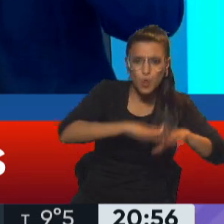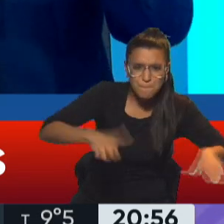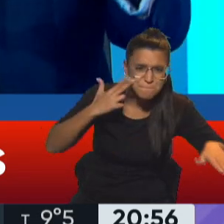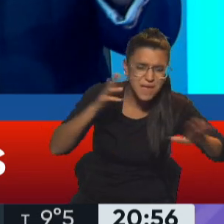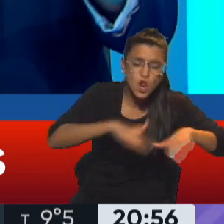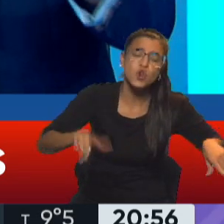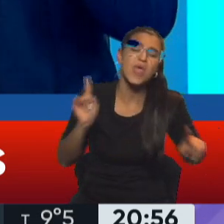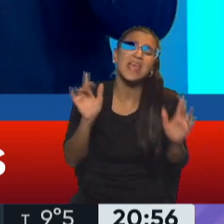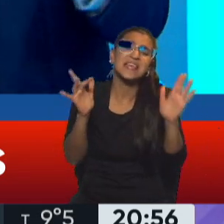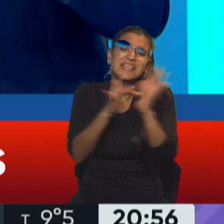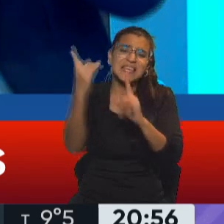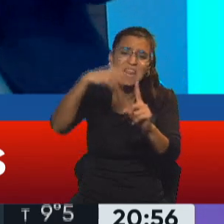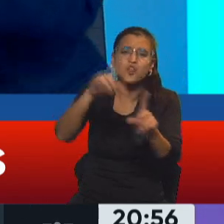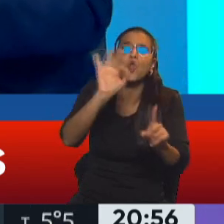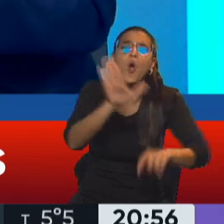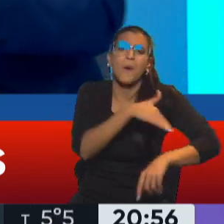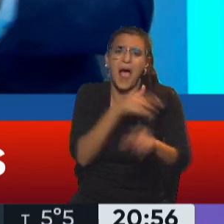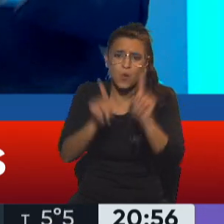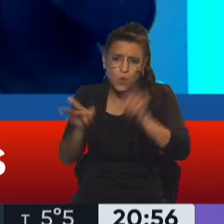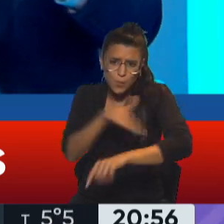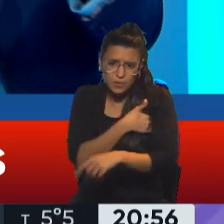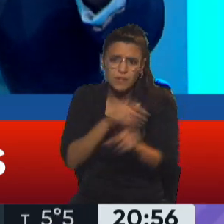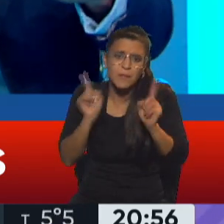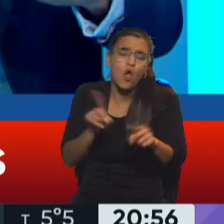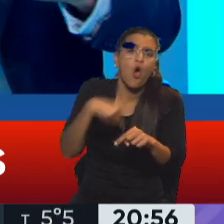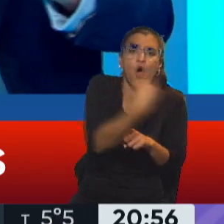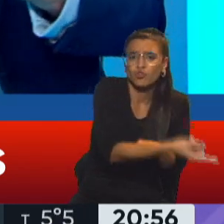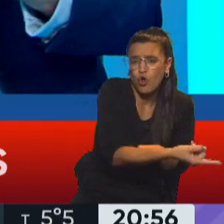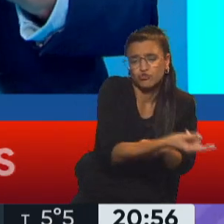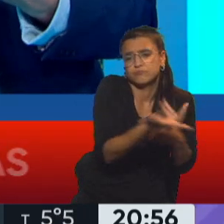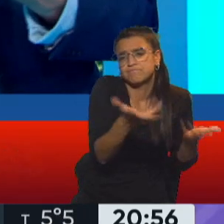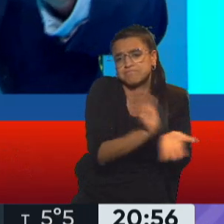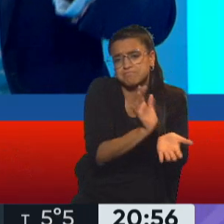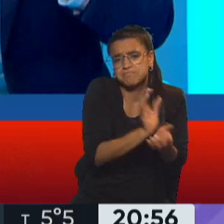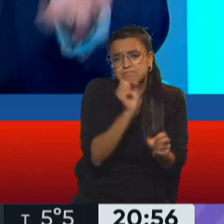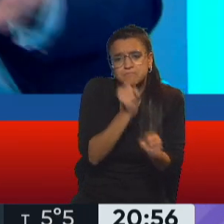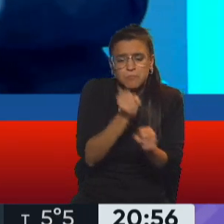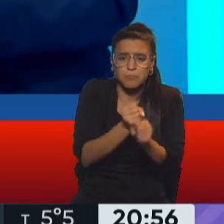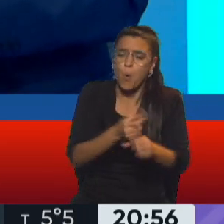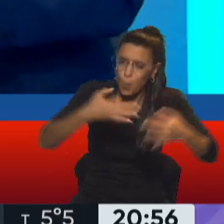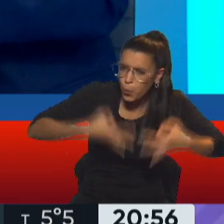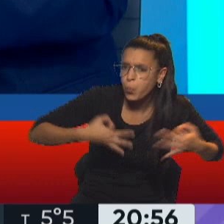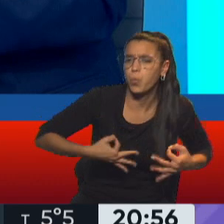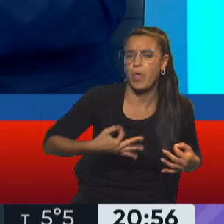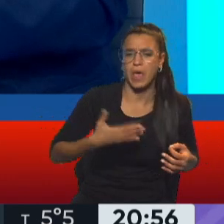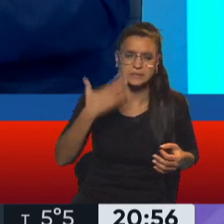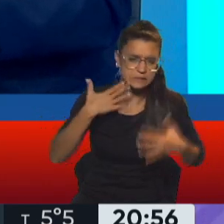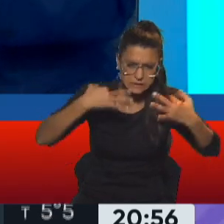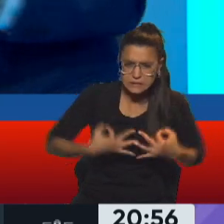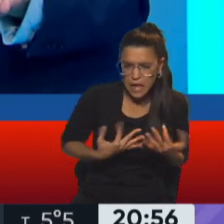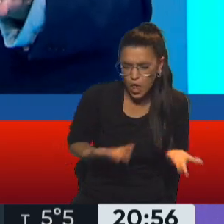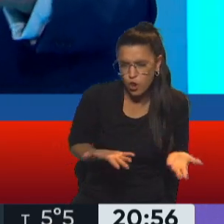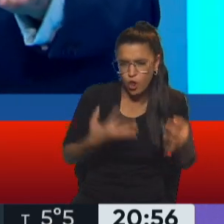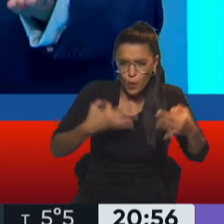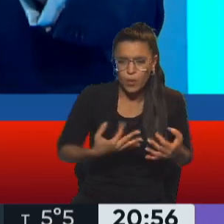no solamente en algunos evangelistas, otros trabajarán muy honestamente, muy éticamente,